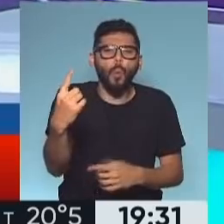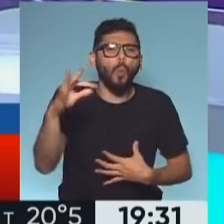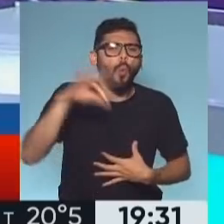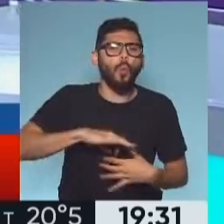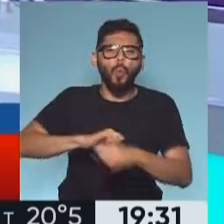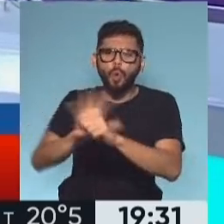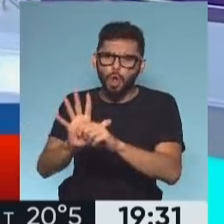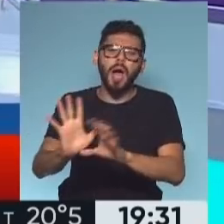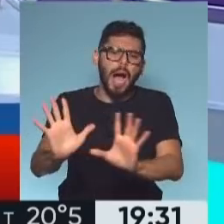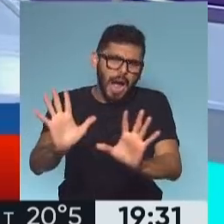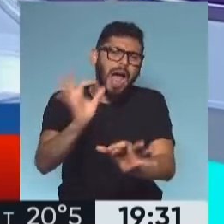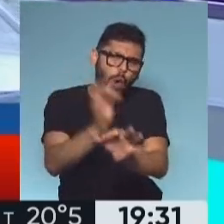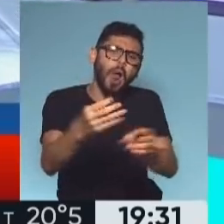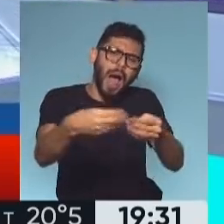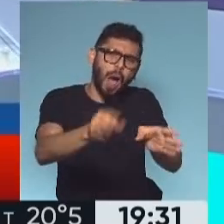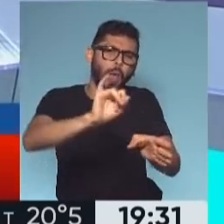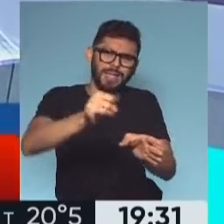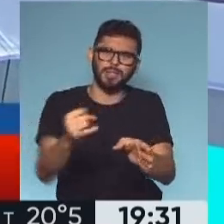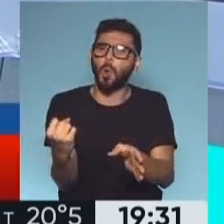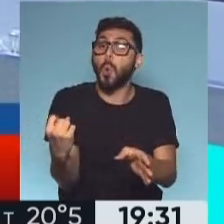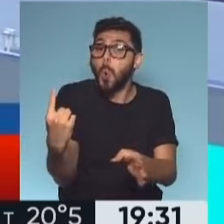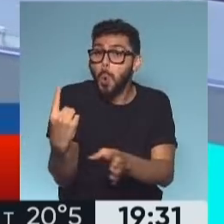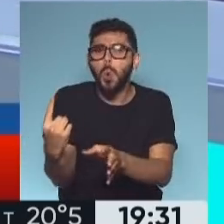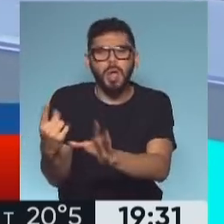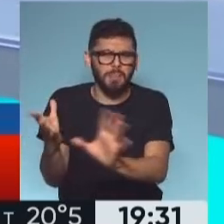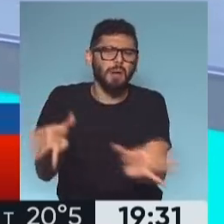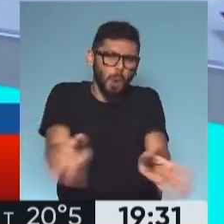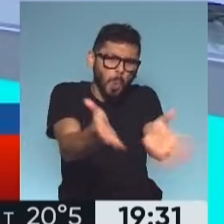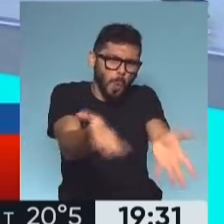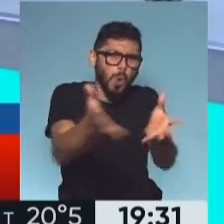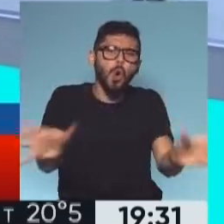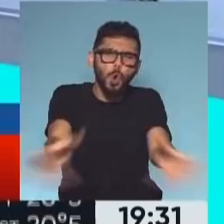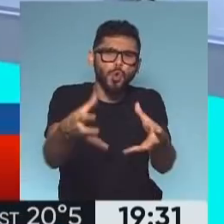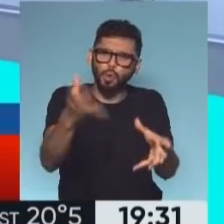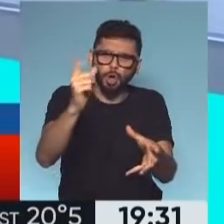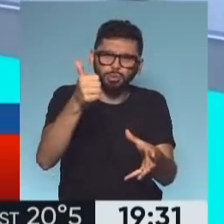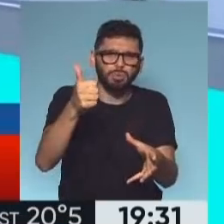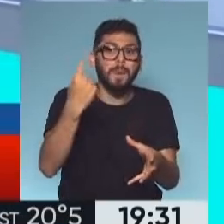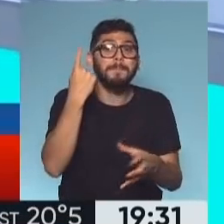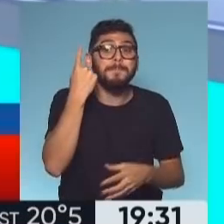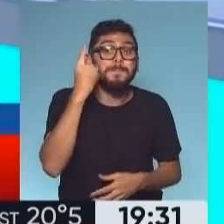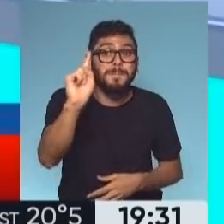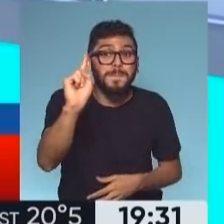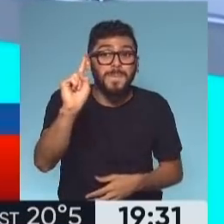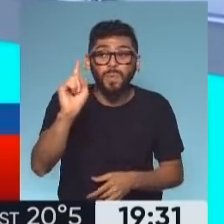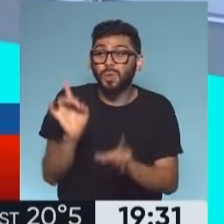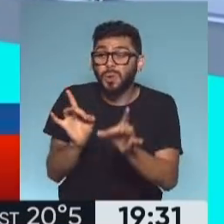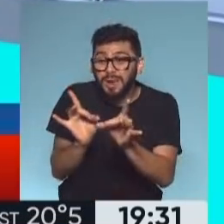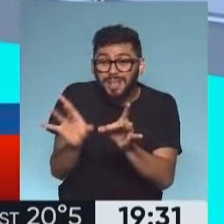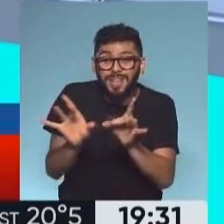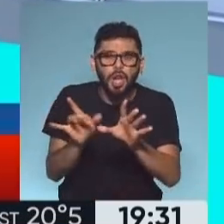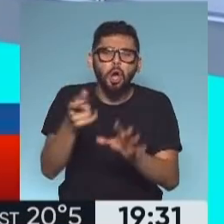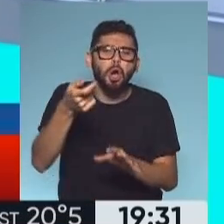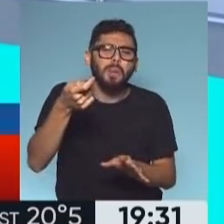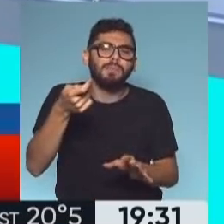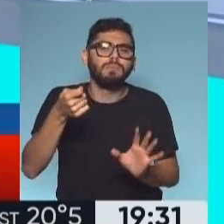colegio y los chicos vayan al colegio, todos juntos, sin ningún problema, ¿sí? Pero donde hay pocos casos, o